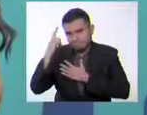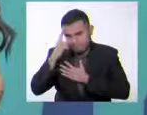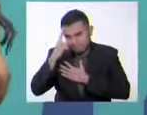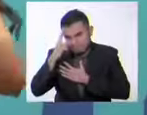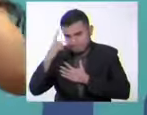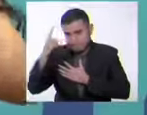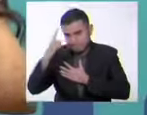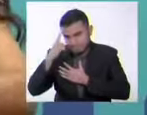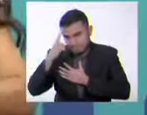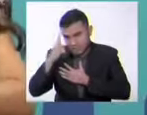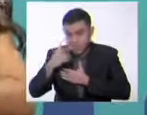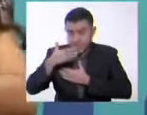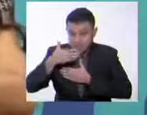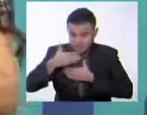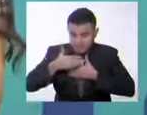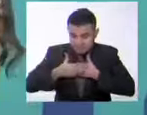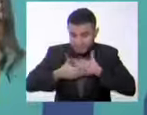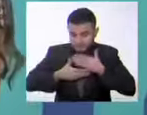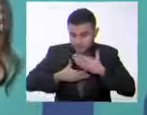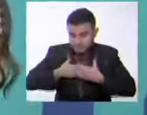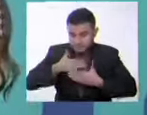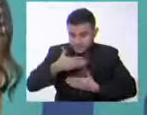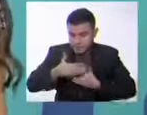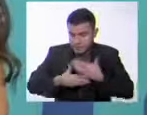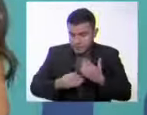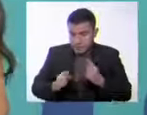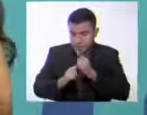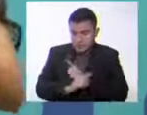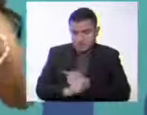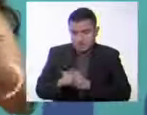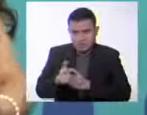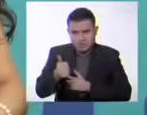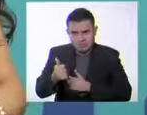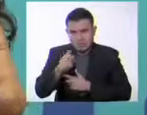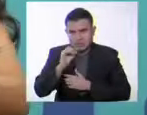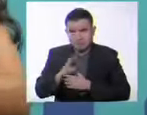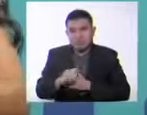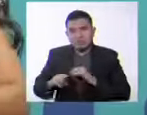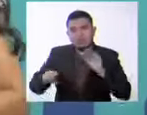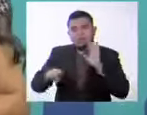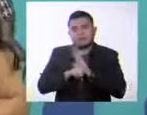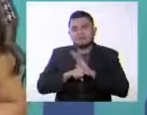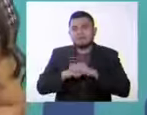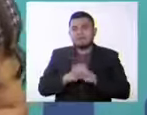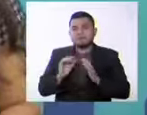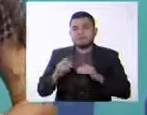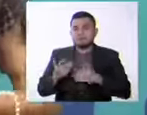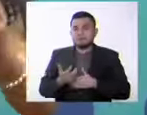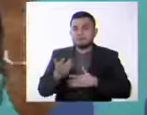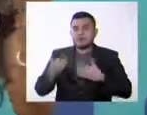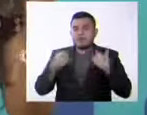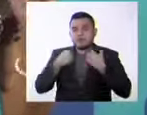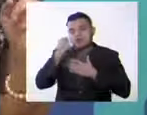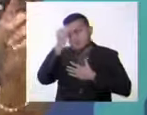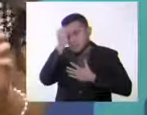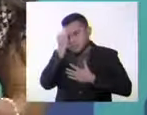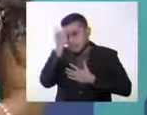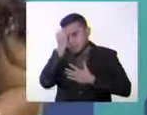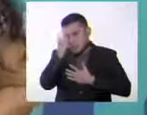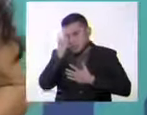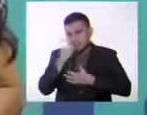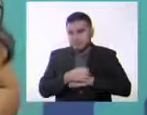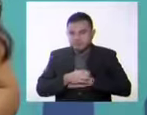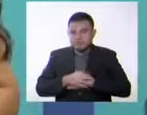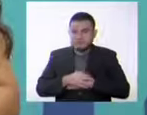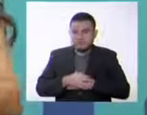de cambio que también son, como vos lo decías muy bien, Luis, negativos, que tenemos que aprender y desaprender, que es un